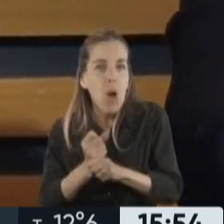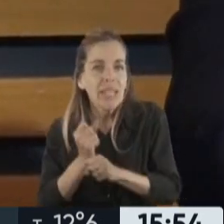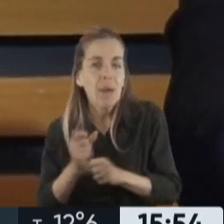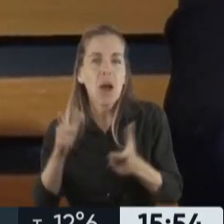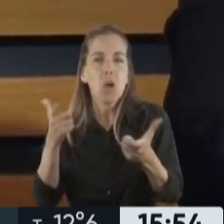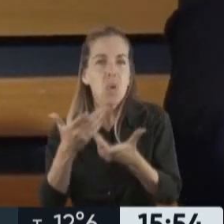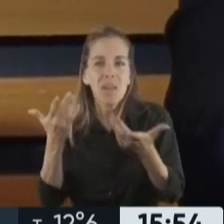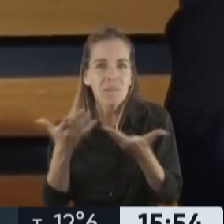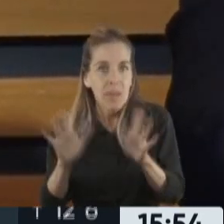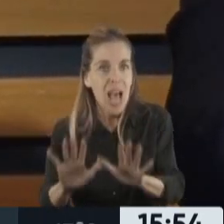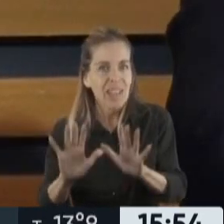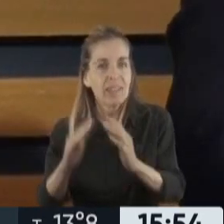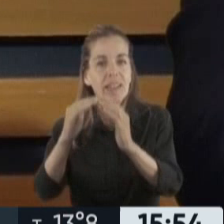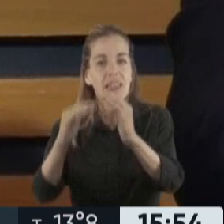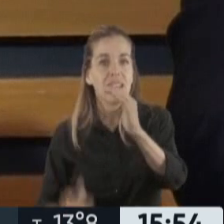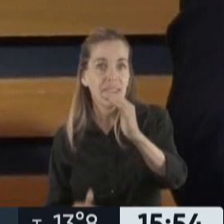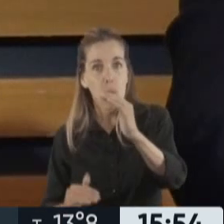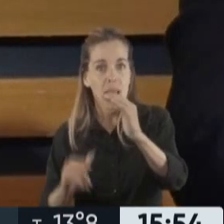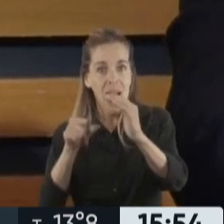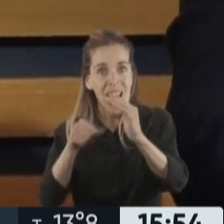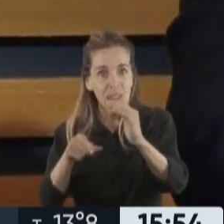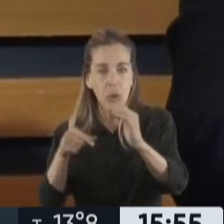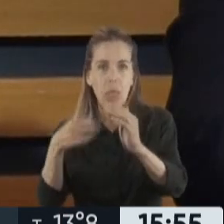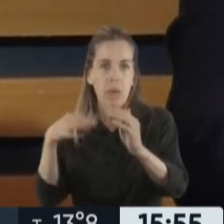Esa desigualdad hay que quebrarla.